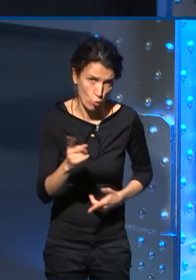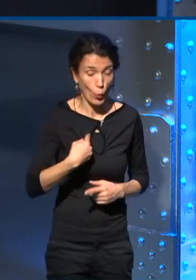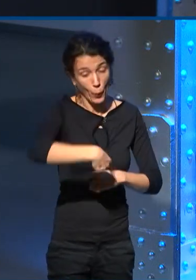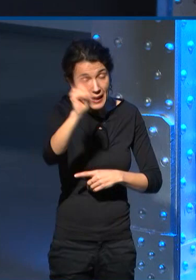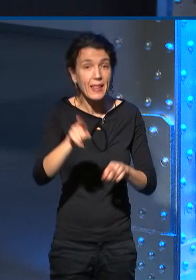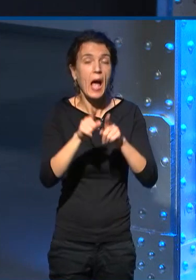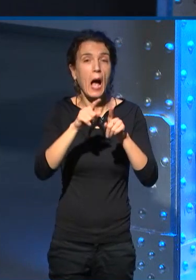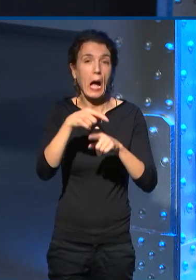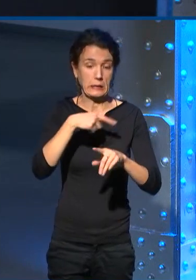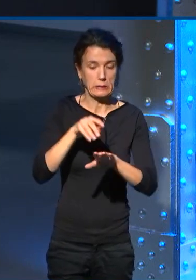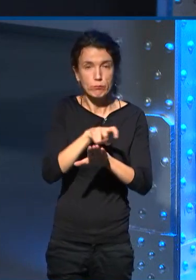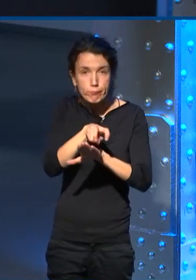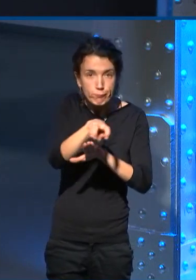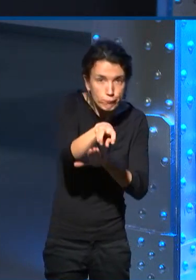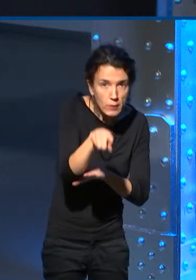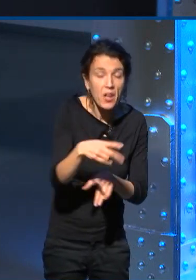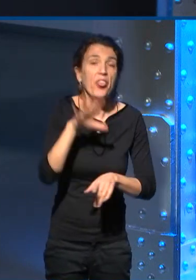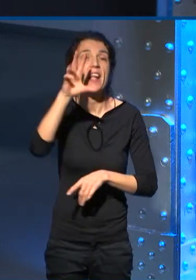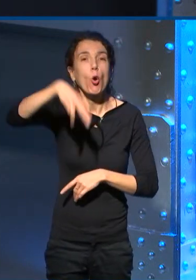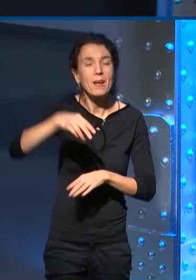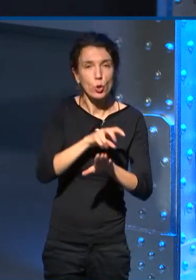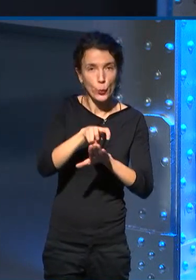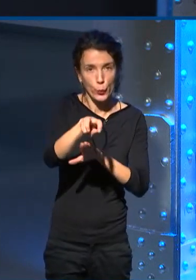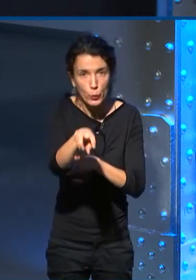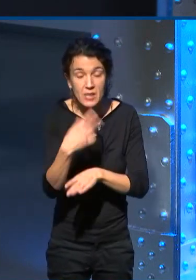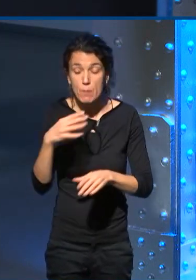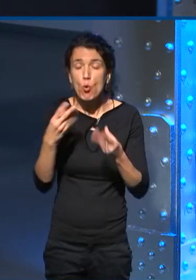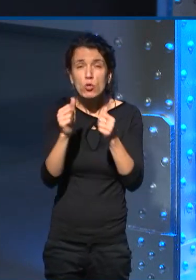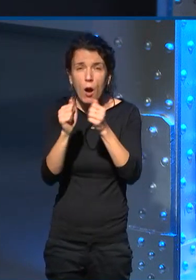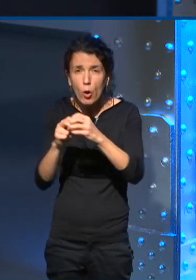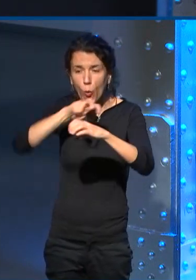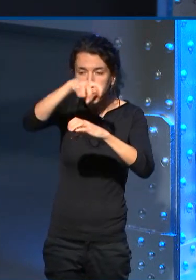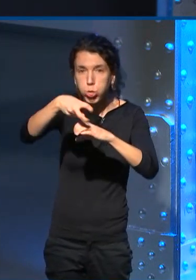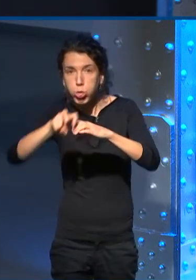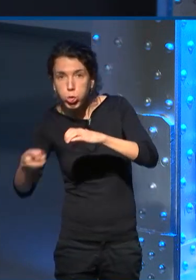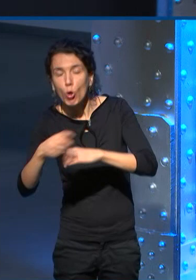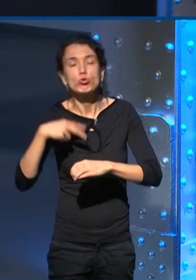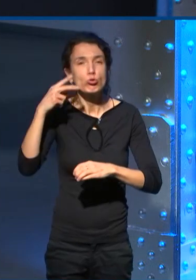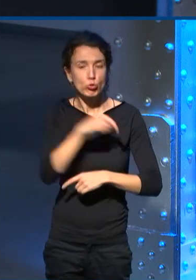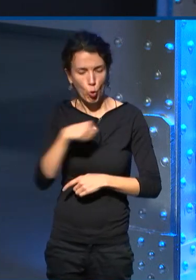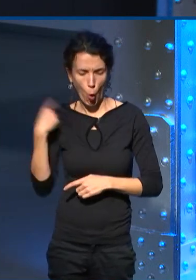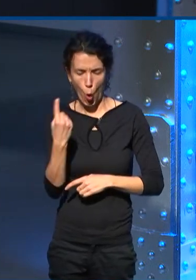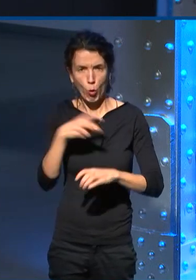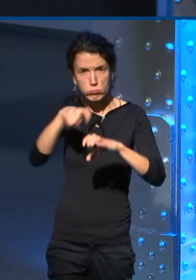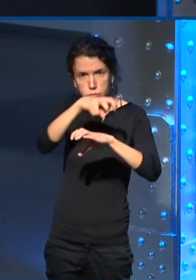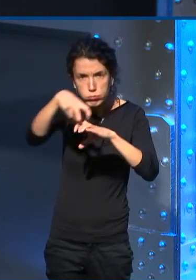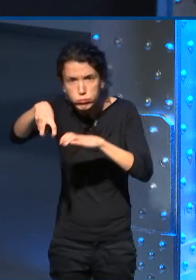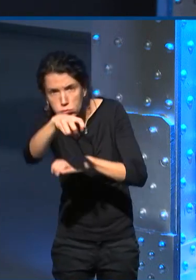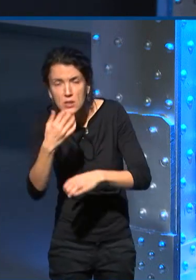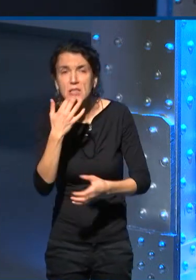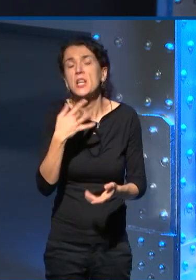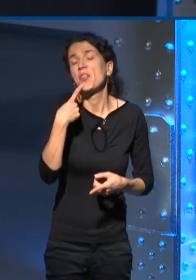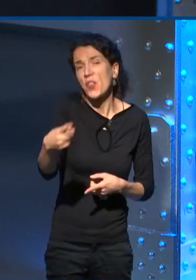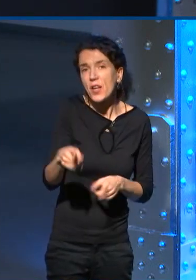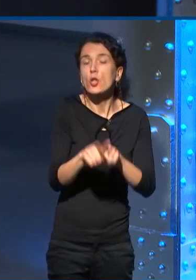hasta esa pantalla. Como mucho, anda 5 metros. Pero si esto está lleno de rocas, él solito es capaz de encontrar el camino y es mucho más eficiente que si le tengo que estar